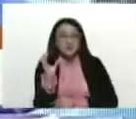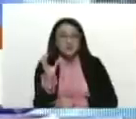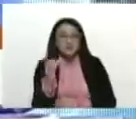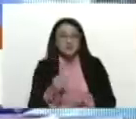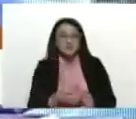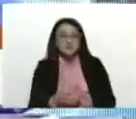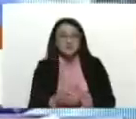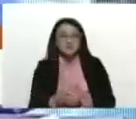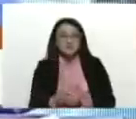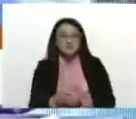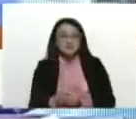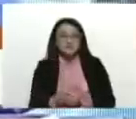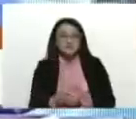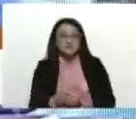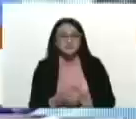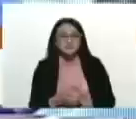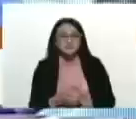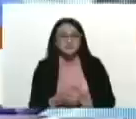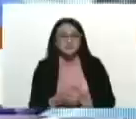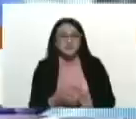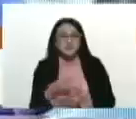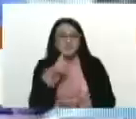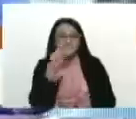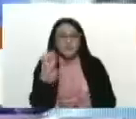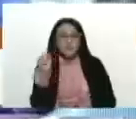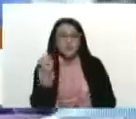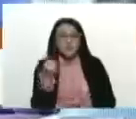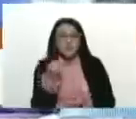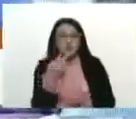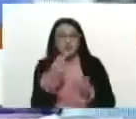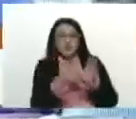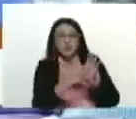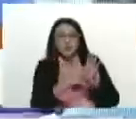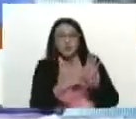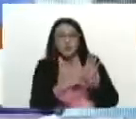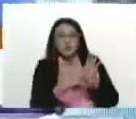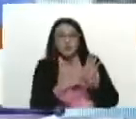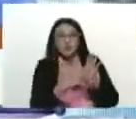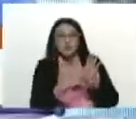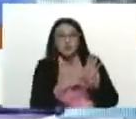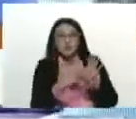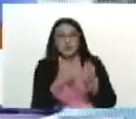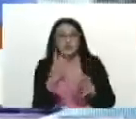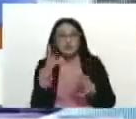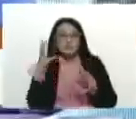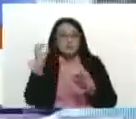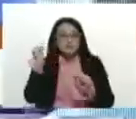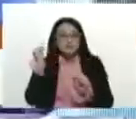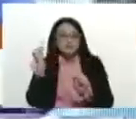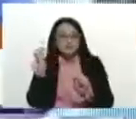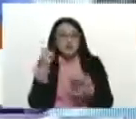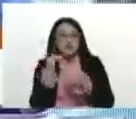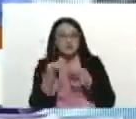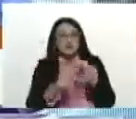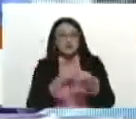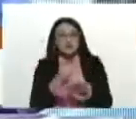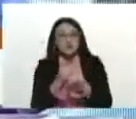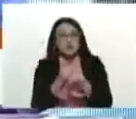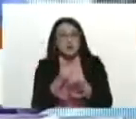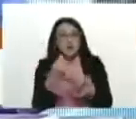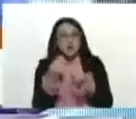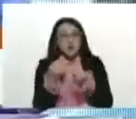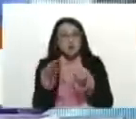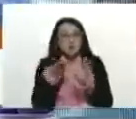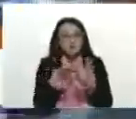y lo subestimaron y Nicolás les ha dado una lección de diplomacia Internacionales cómo se manejan los